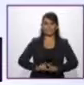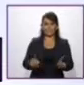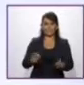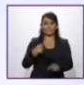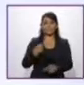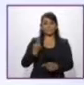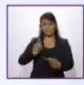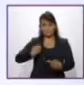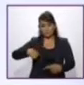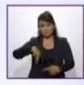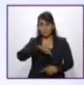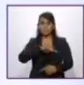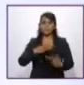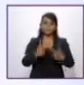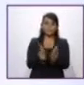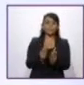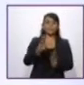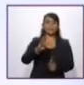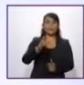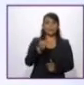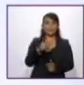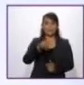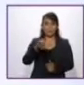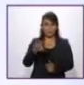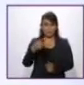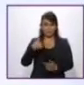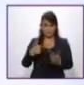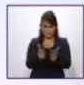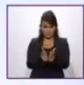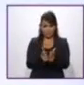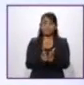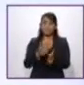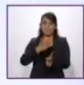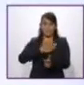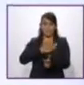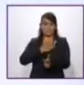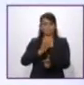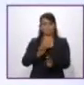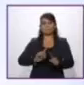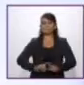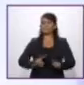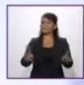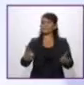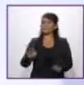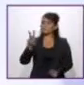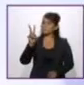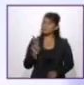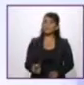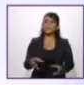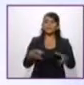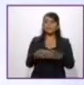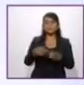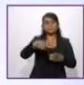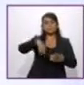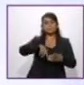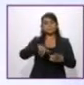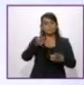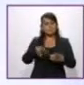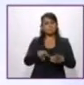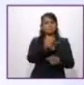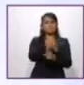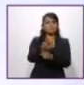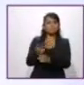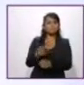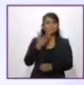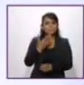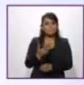León, que es de todas las y los ciudadanos, con un observatorio certero y verdadero, en donde nos demos cuenta